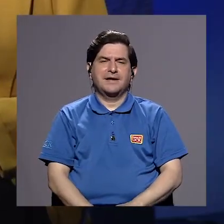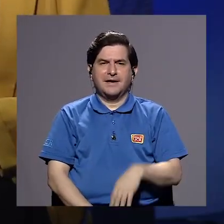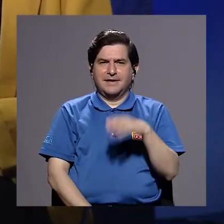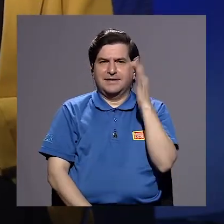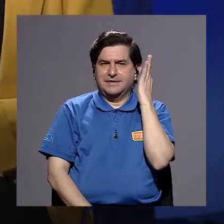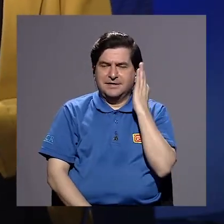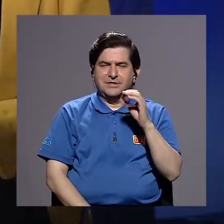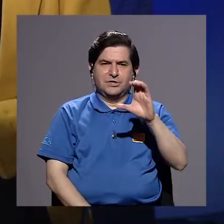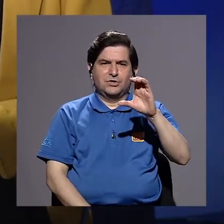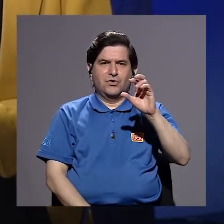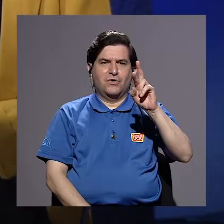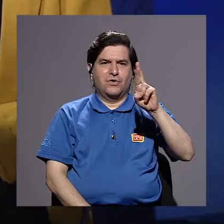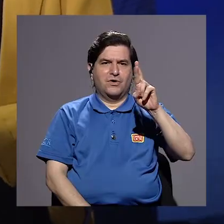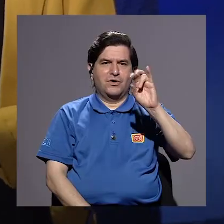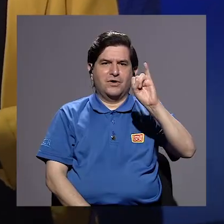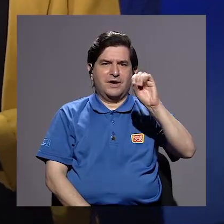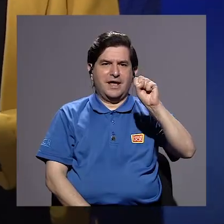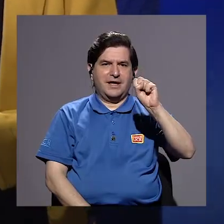Cristina,